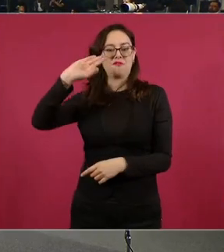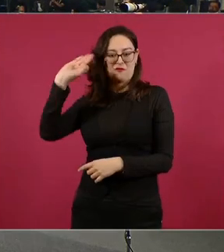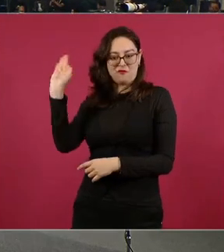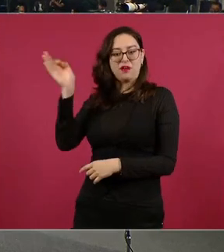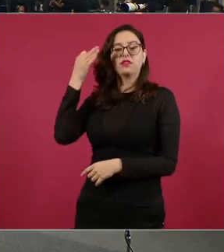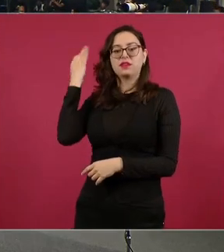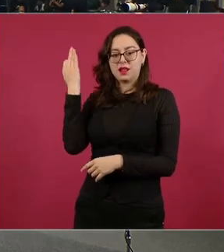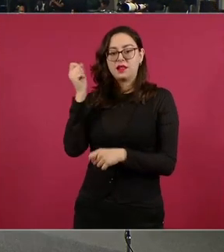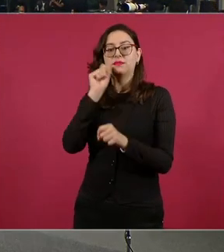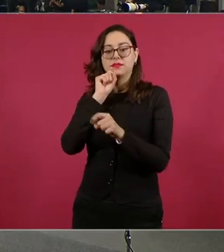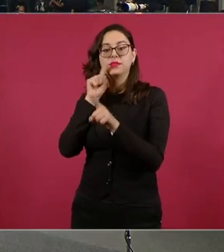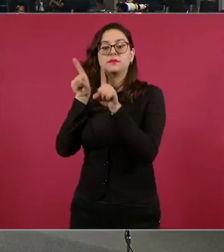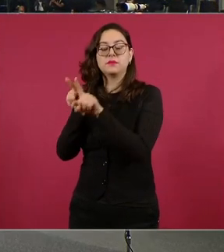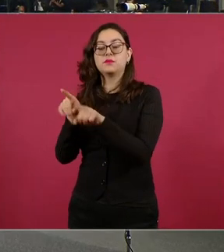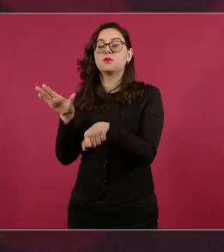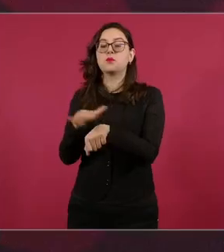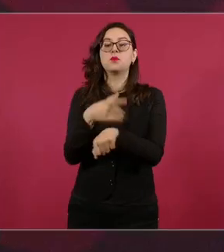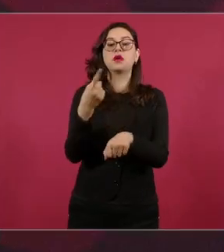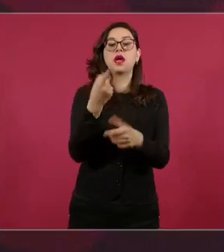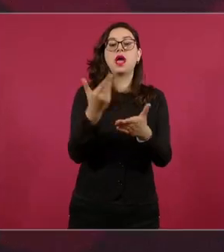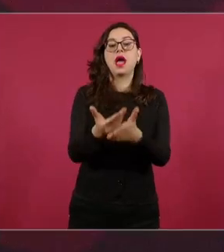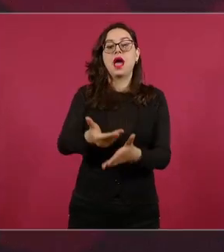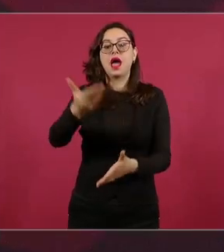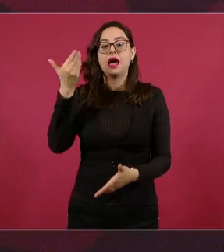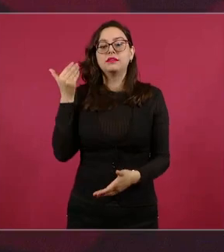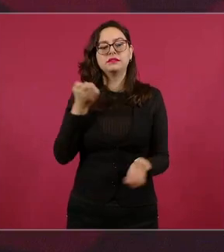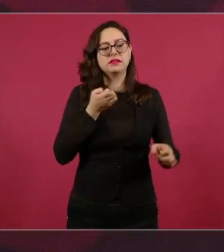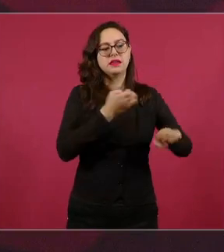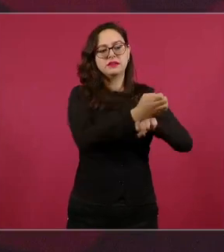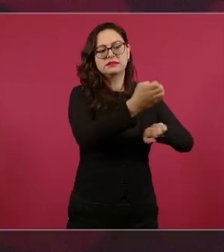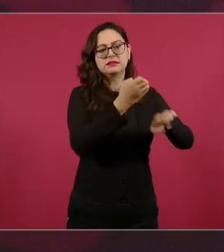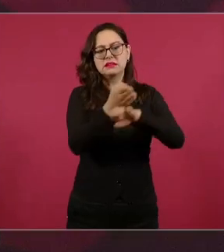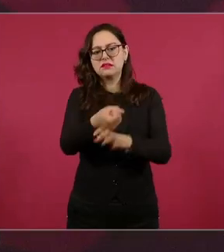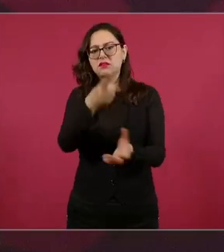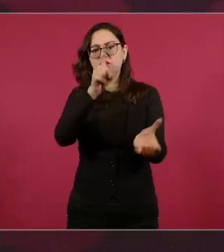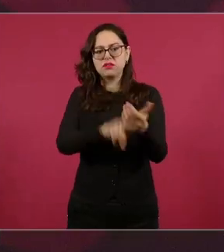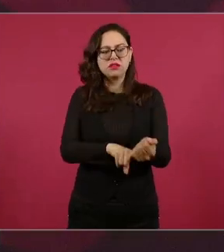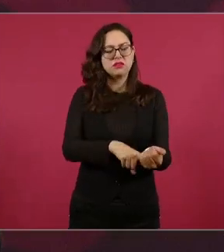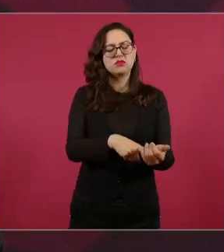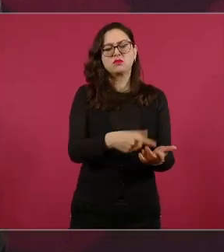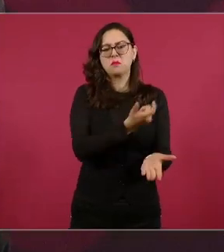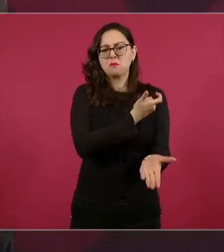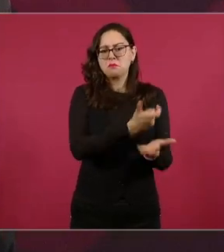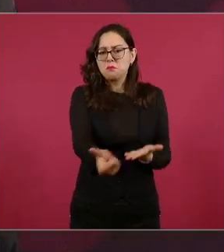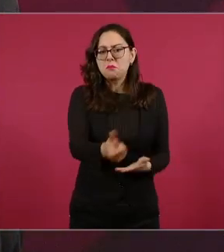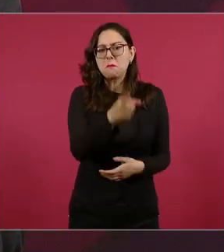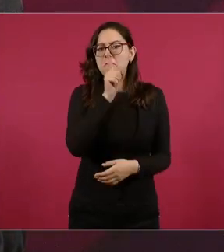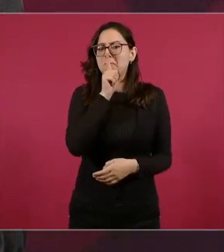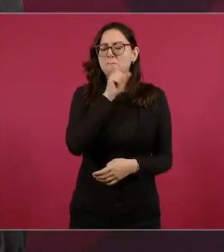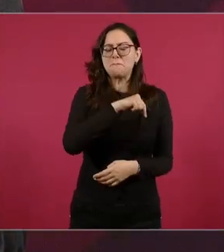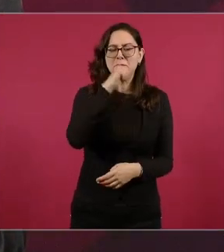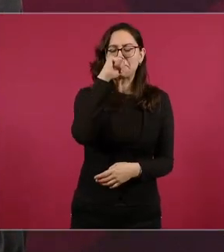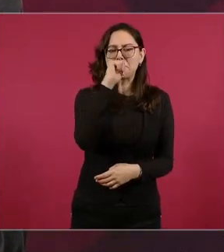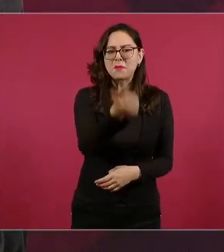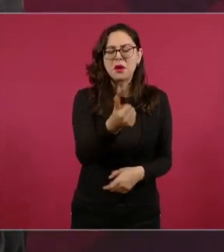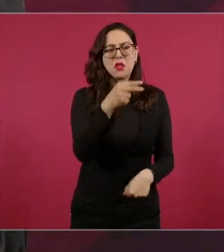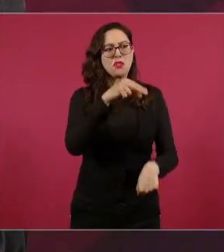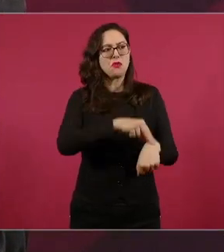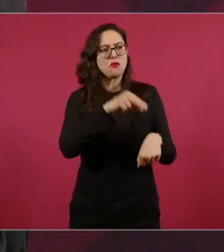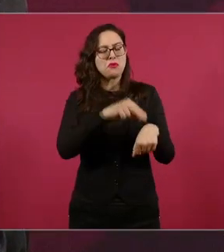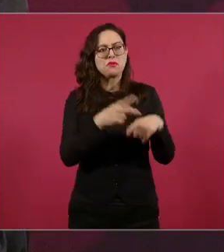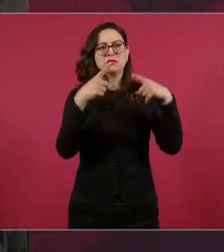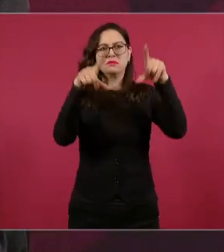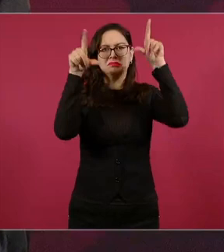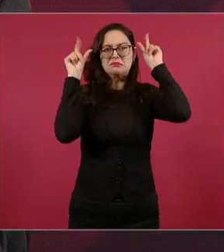a los médicos, a las enfermeras o los